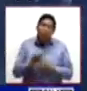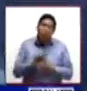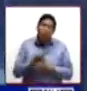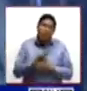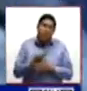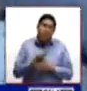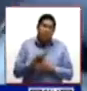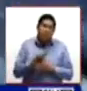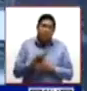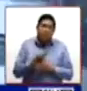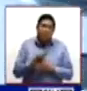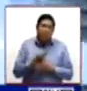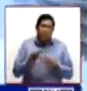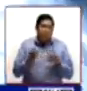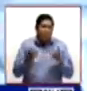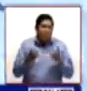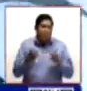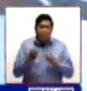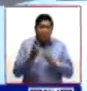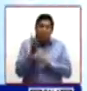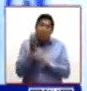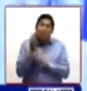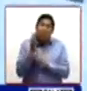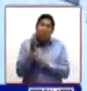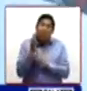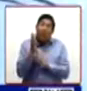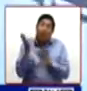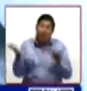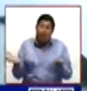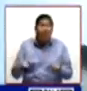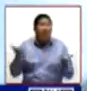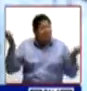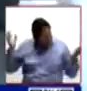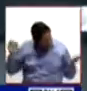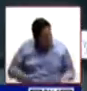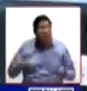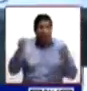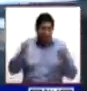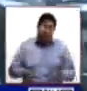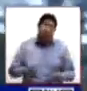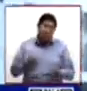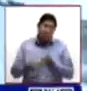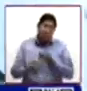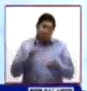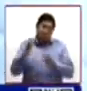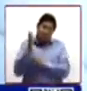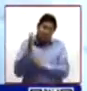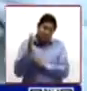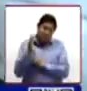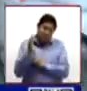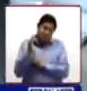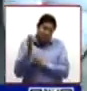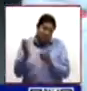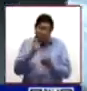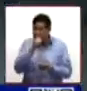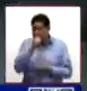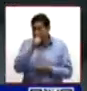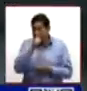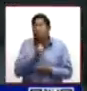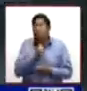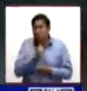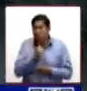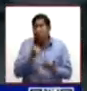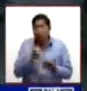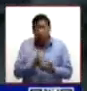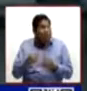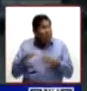funcionando con velas, les cuento. Han decidido prender sus velitas porque, claro, no les ha quedado otra opción